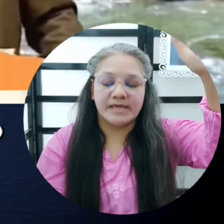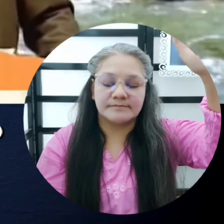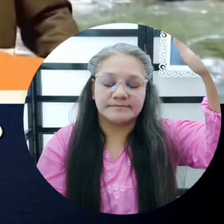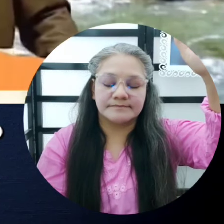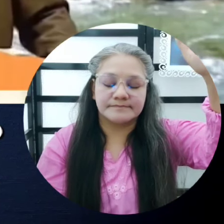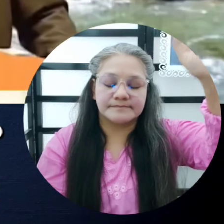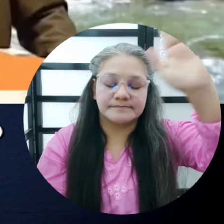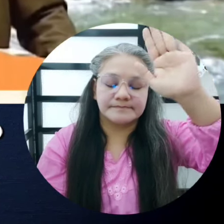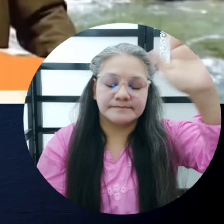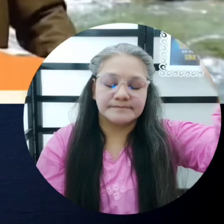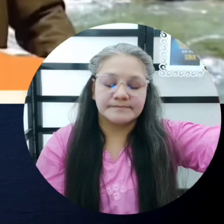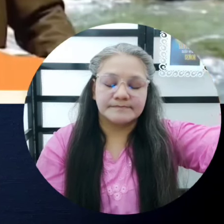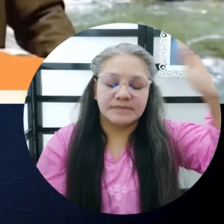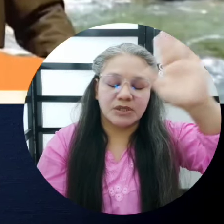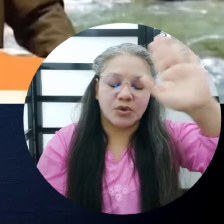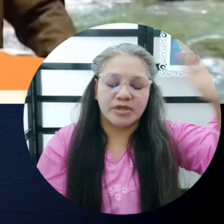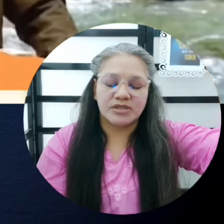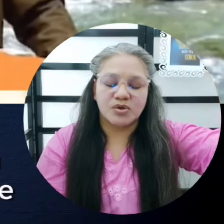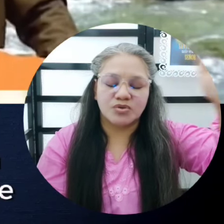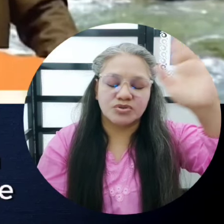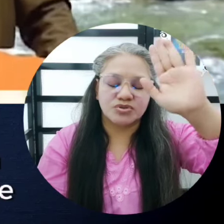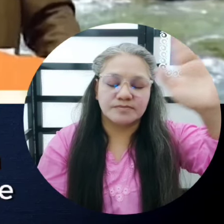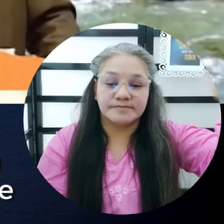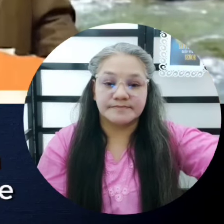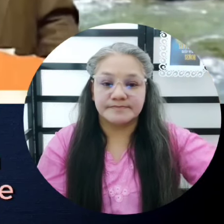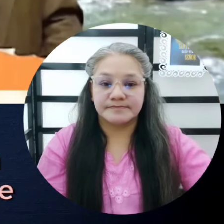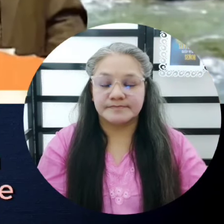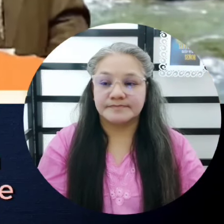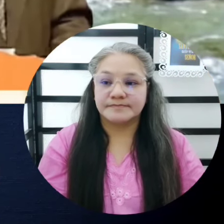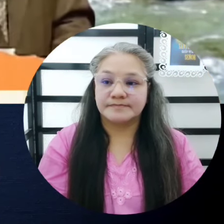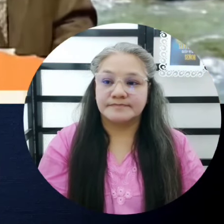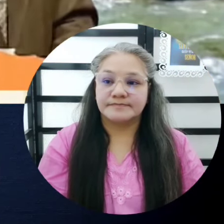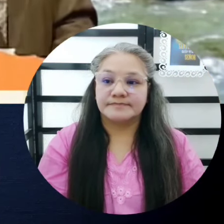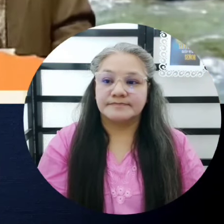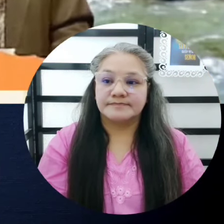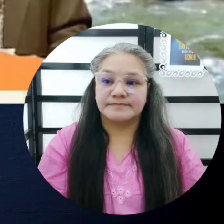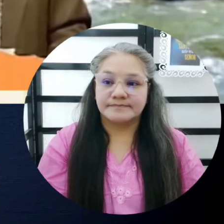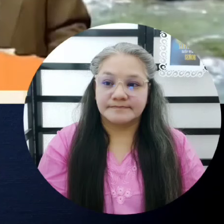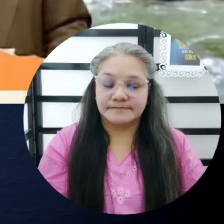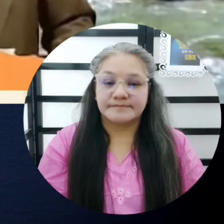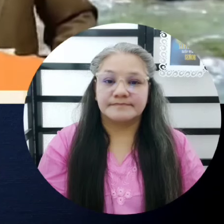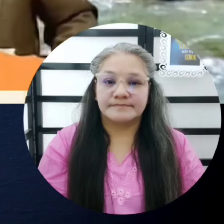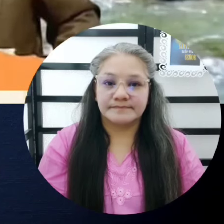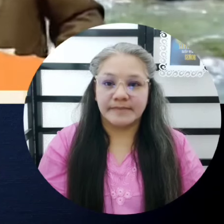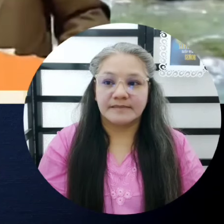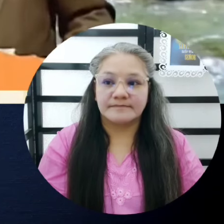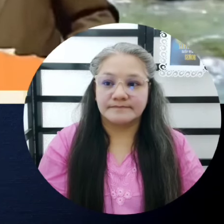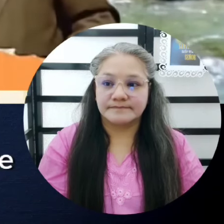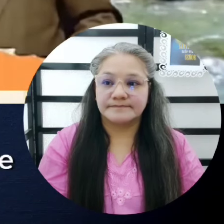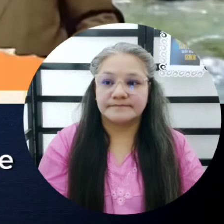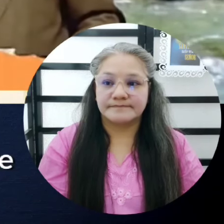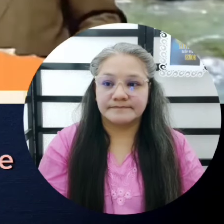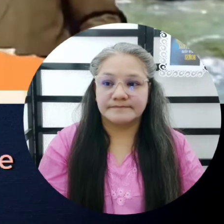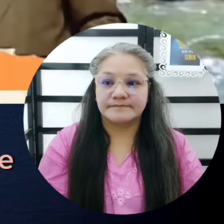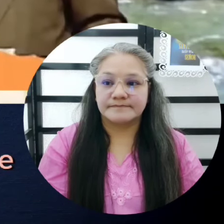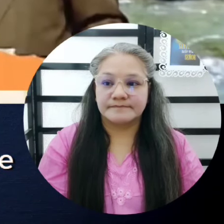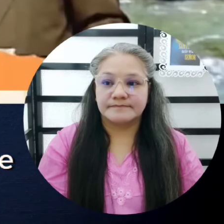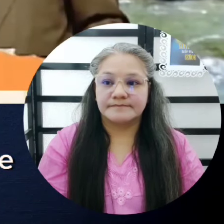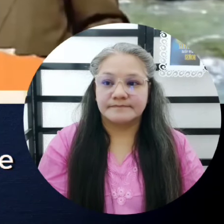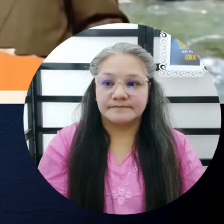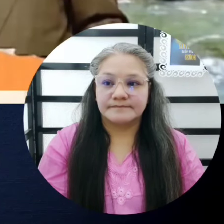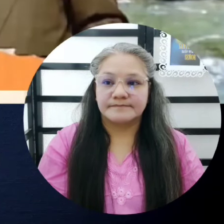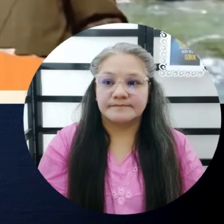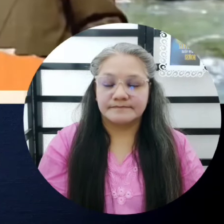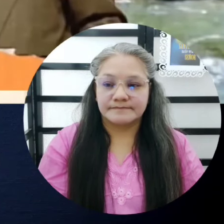la virginidad. No es lo mismo una mujer que se casa sin virginidad que una mujer que